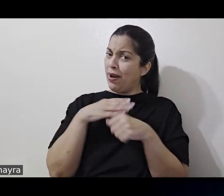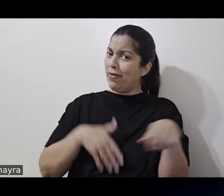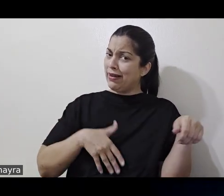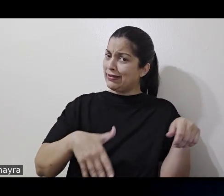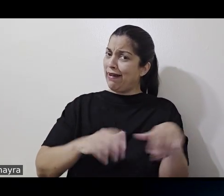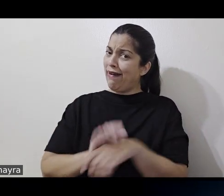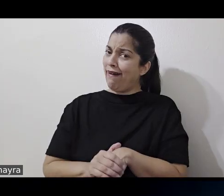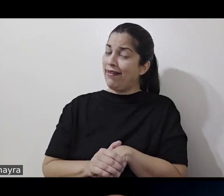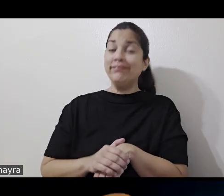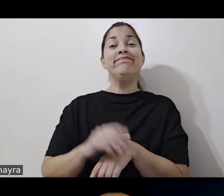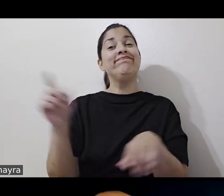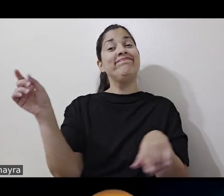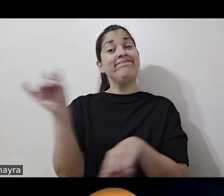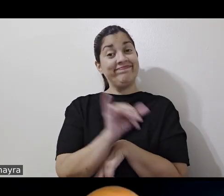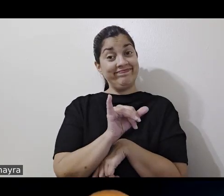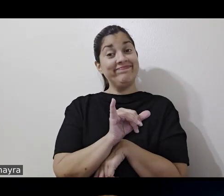así mismo. Pues así